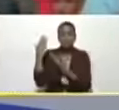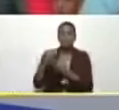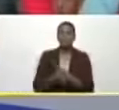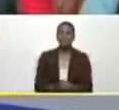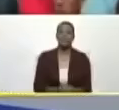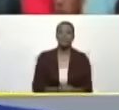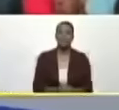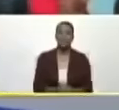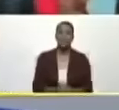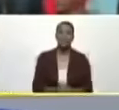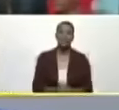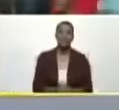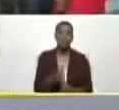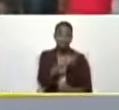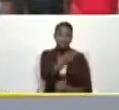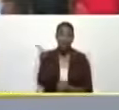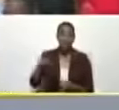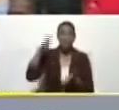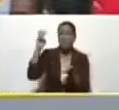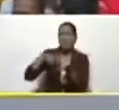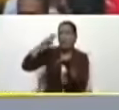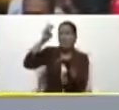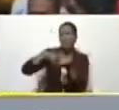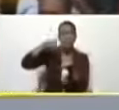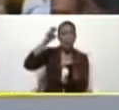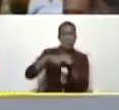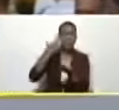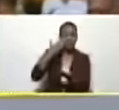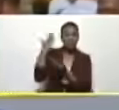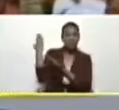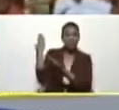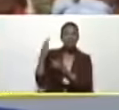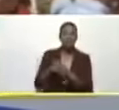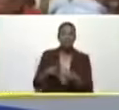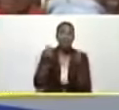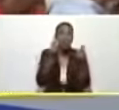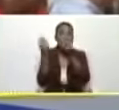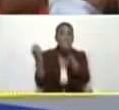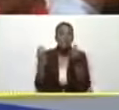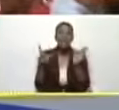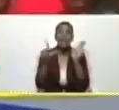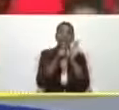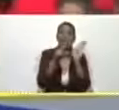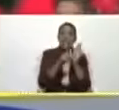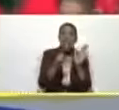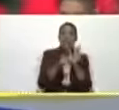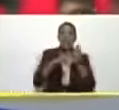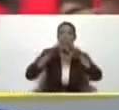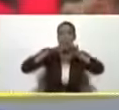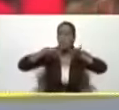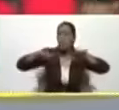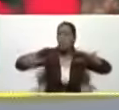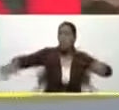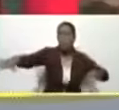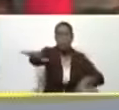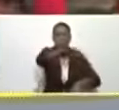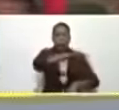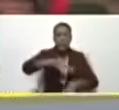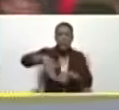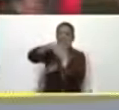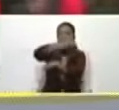energía ahí estábamos brincando había muchachos de los liceos regados por toda